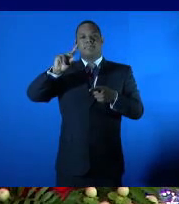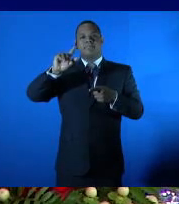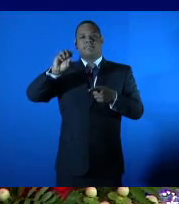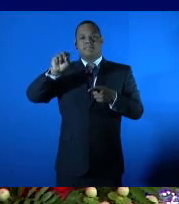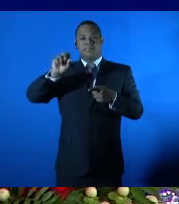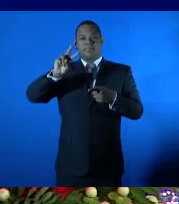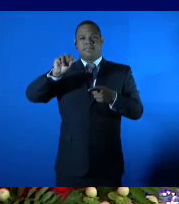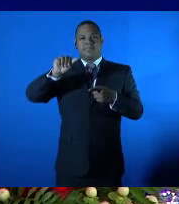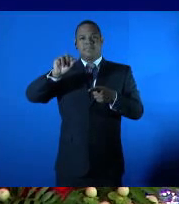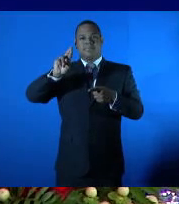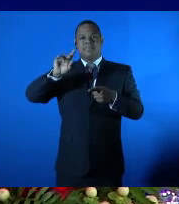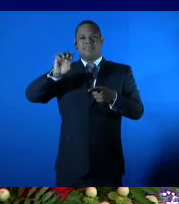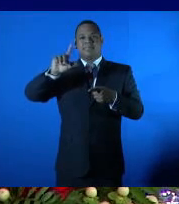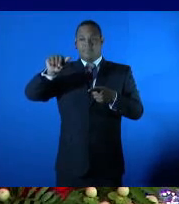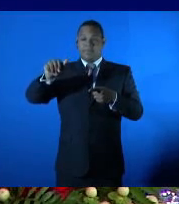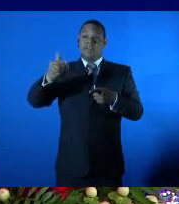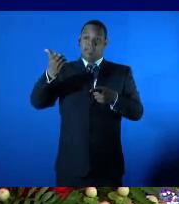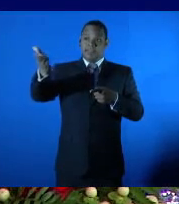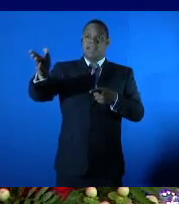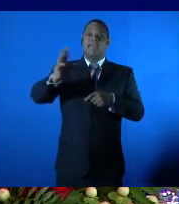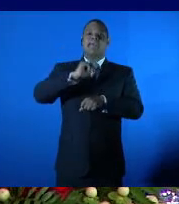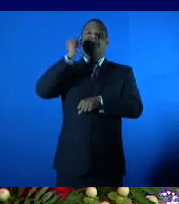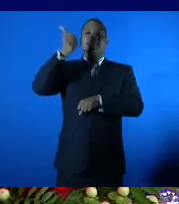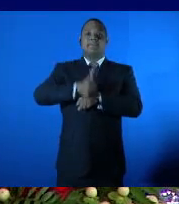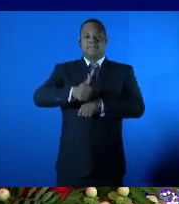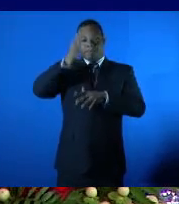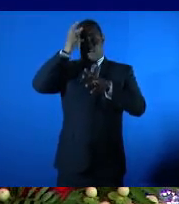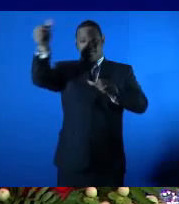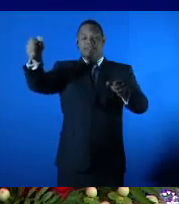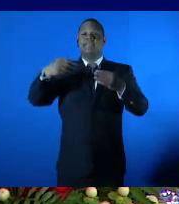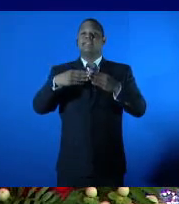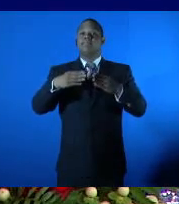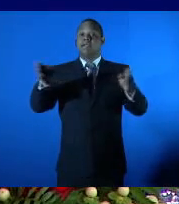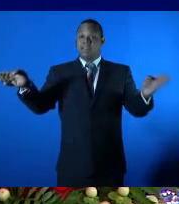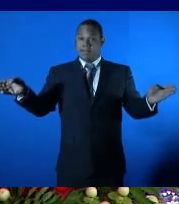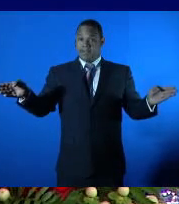Las transiciones democráticas en nuestra región son los resultados